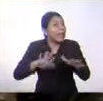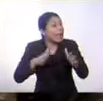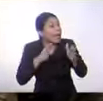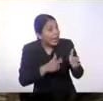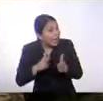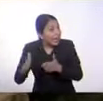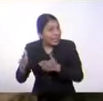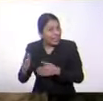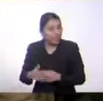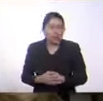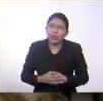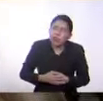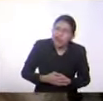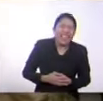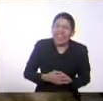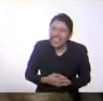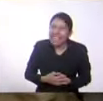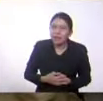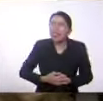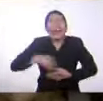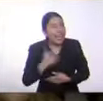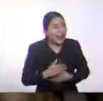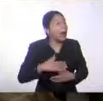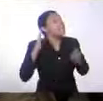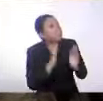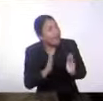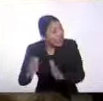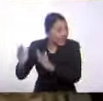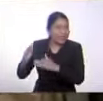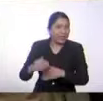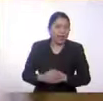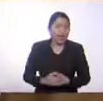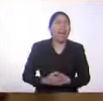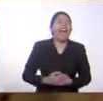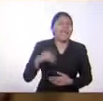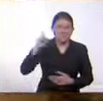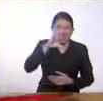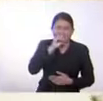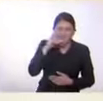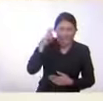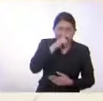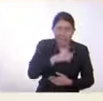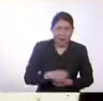¿Preparadinho? ¿Qué? Ay, ¡preparado!